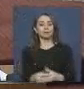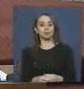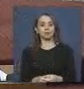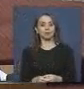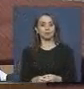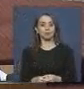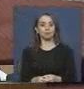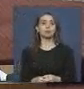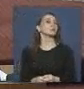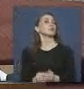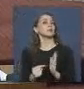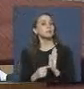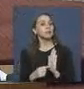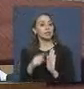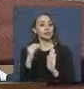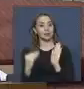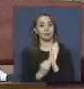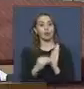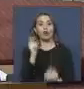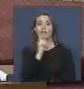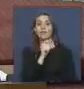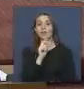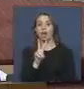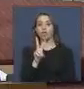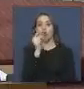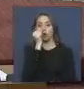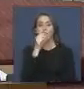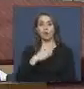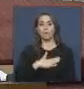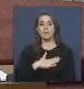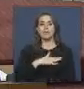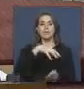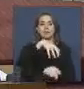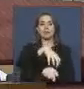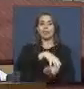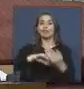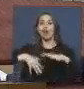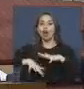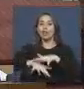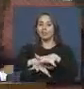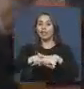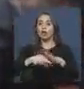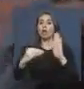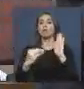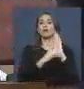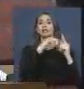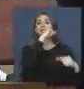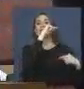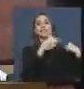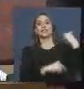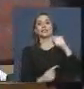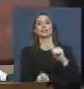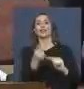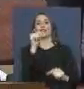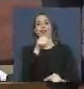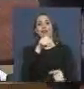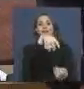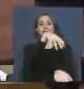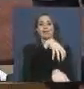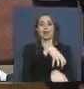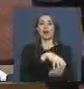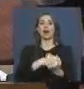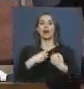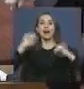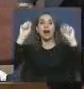si bien con la aprobación de este feriado del 2 de octubre en mi región de los Ríos, representa un hito histórico para la misma, también representa una